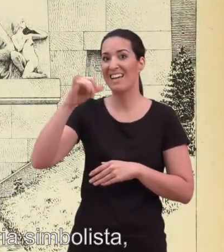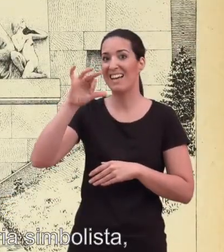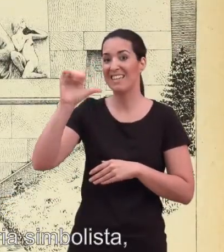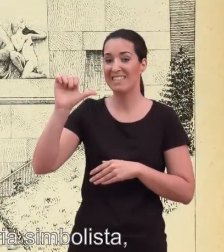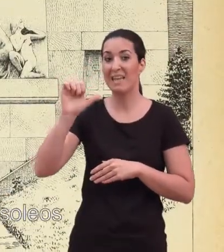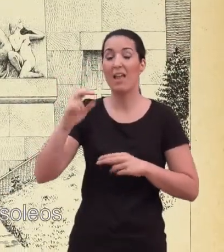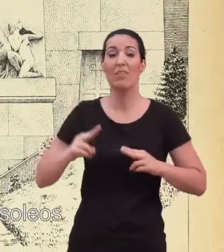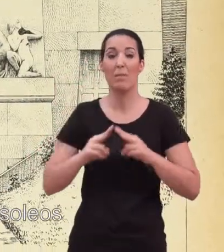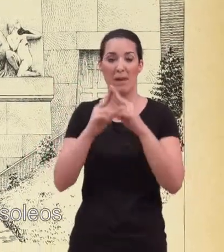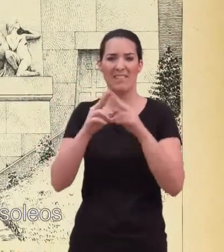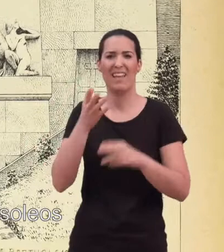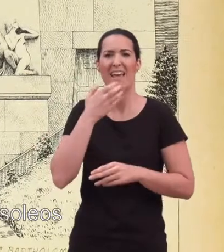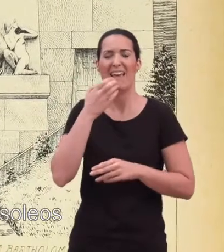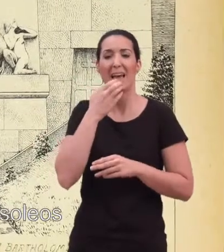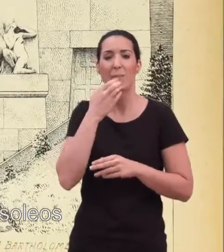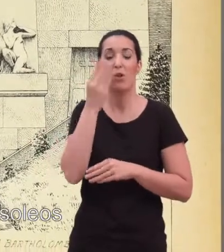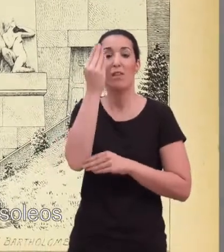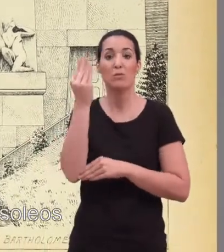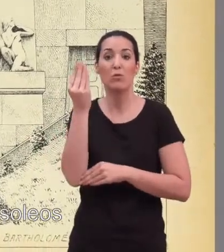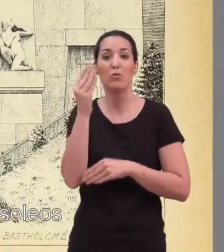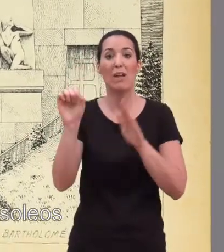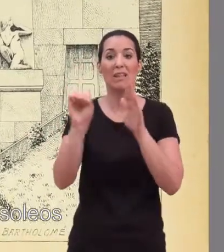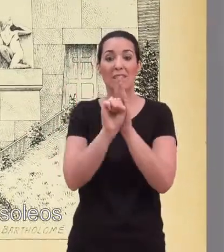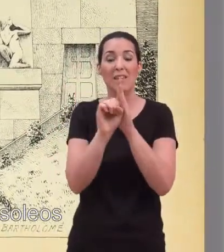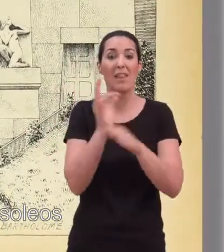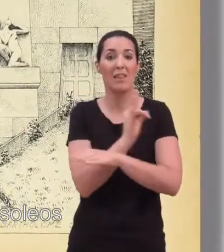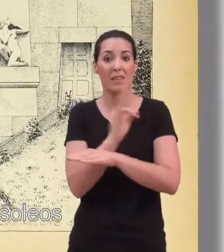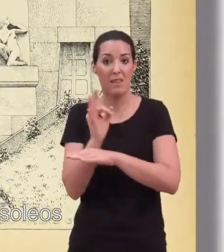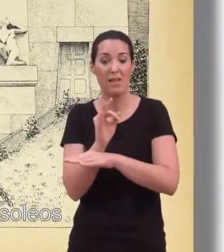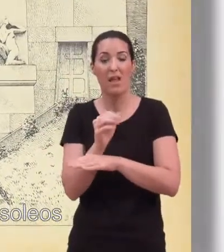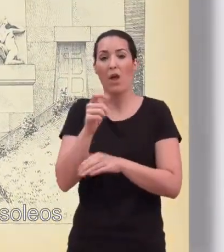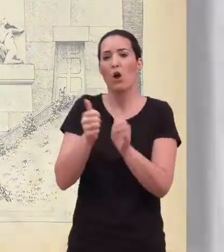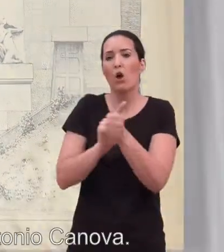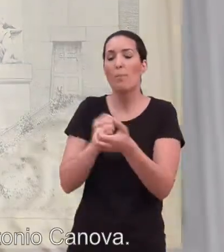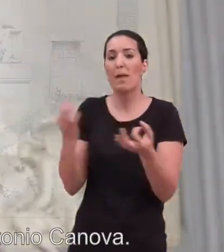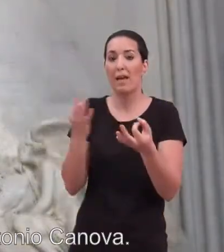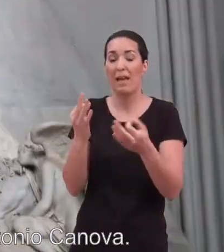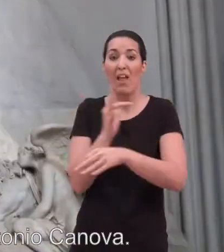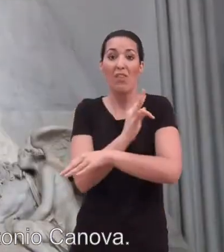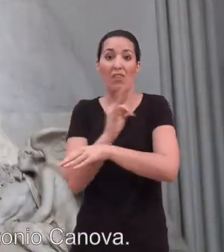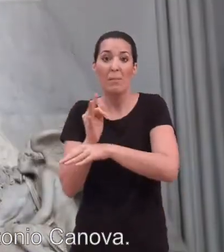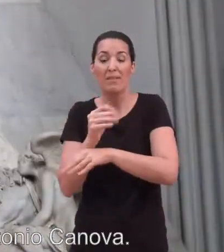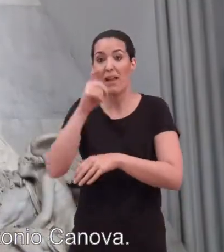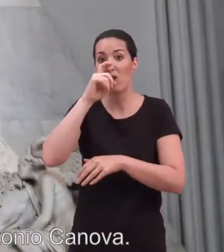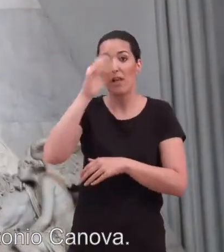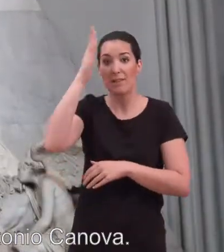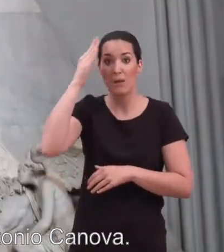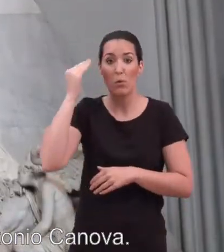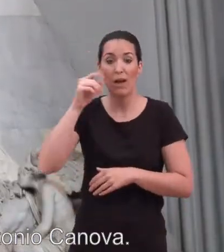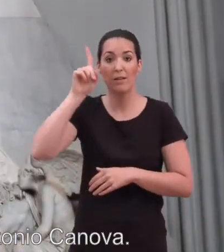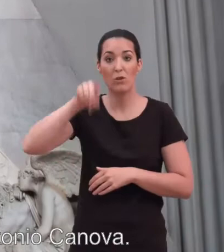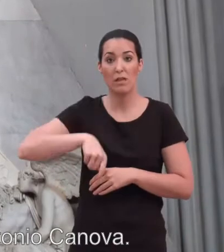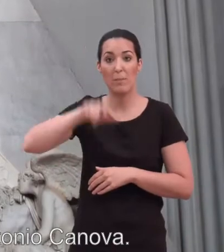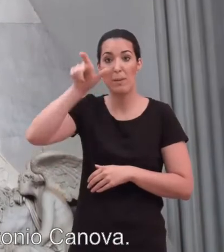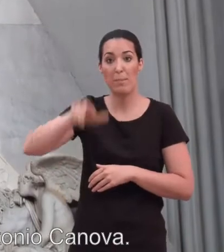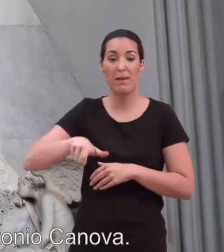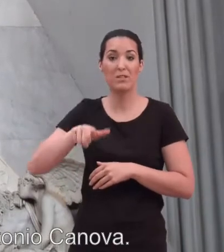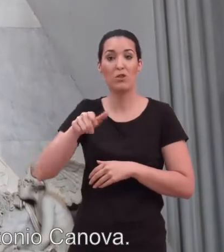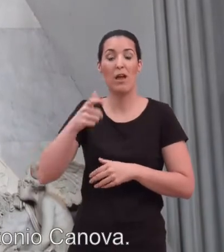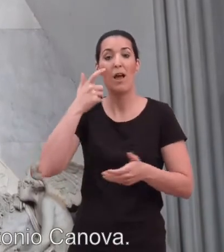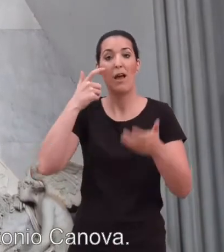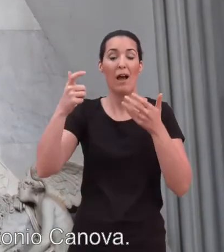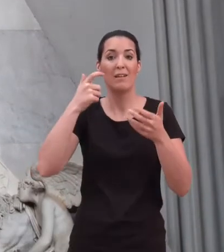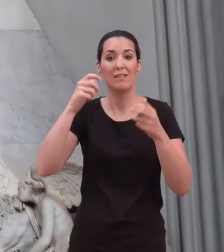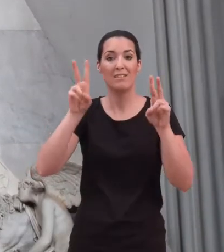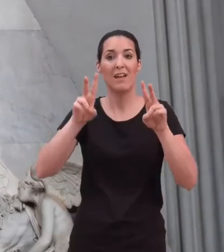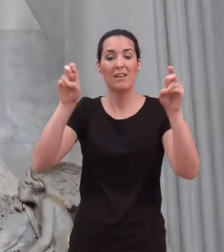simbolista, inspirada libremente en los mausoleos del Antiguo Egipto y en la obra del escultor neoclásico Antonio Canova.